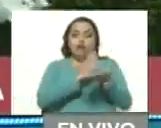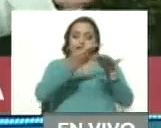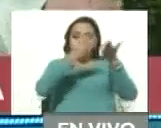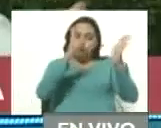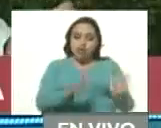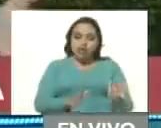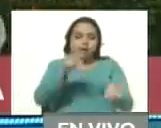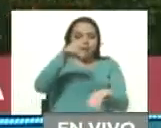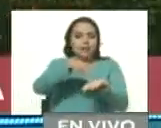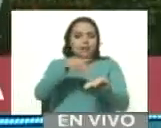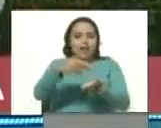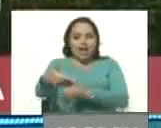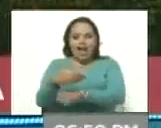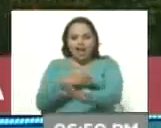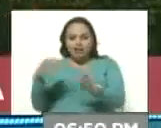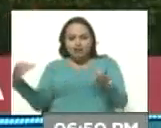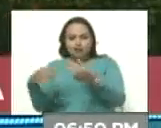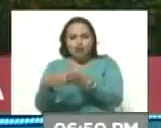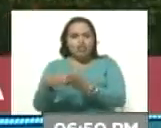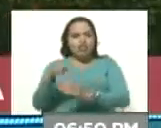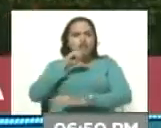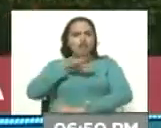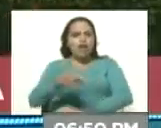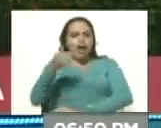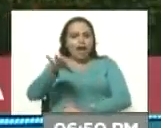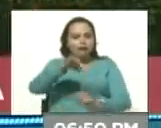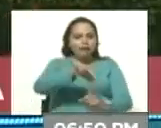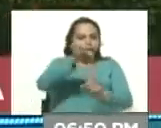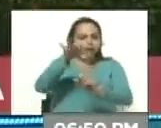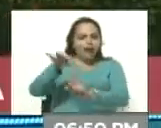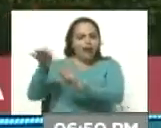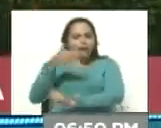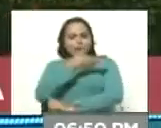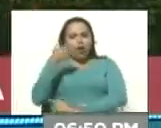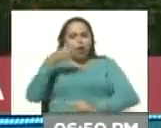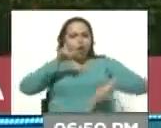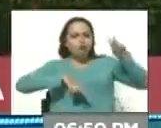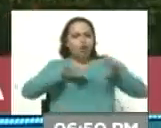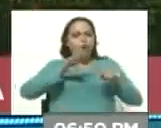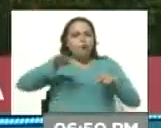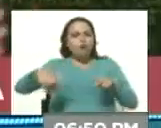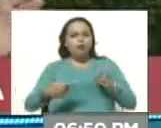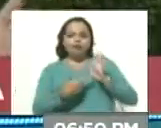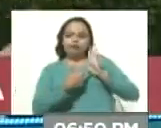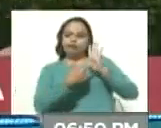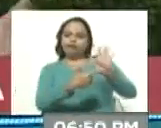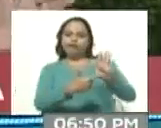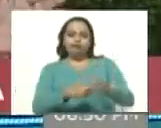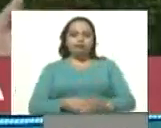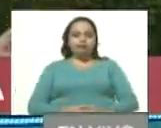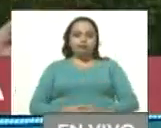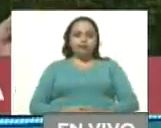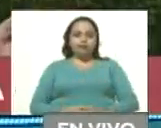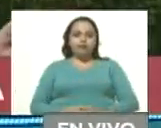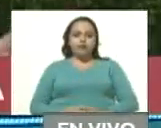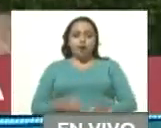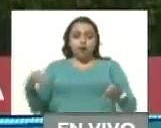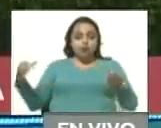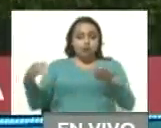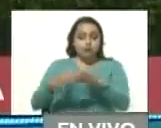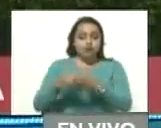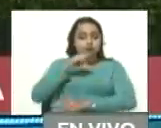participado en pre congresos de historia y que han sido seleccionadas las mejores ponencias para poder ser presentadas este congreso se inicia hoy